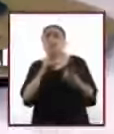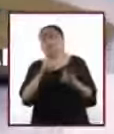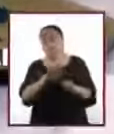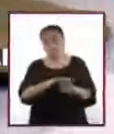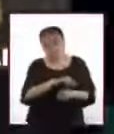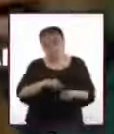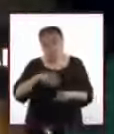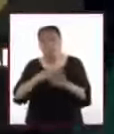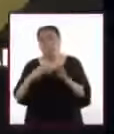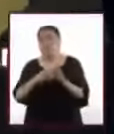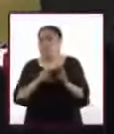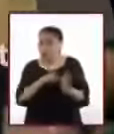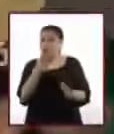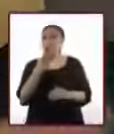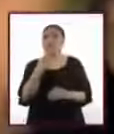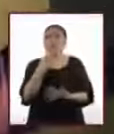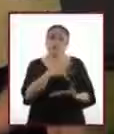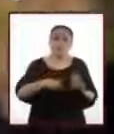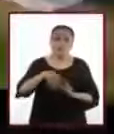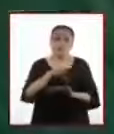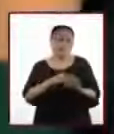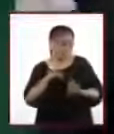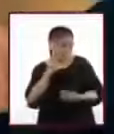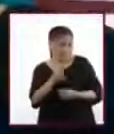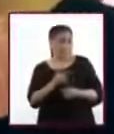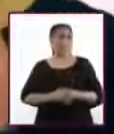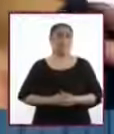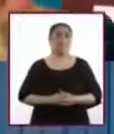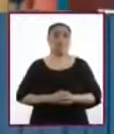quieran. Vamos, adelante.